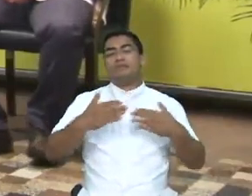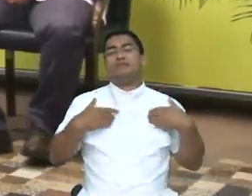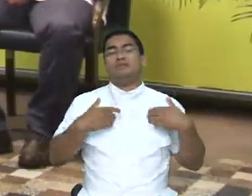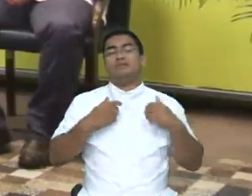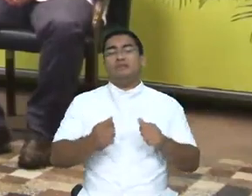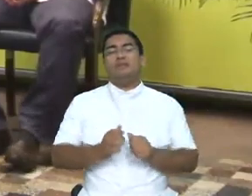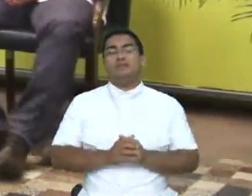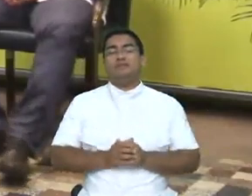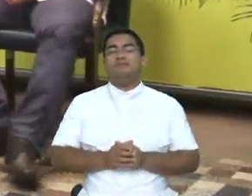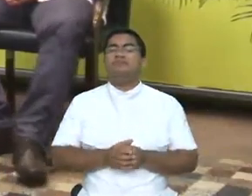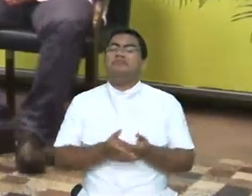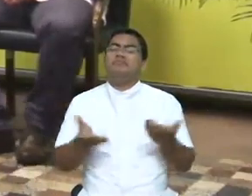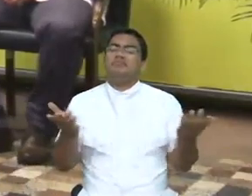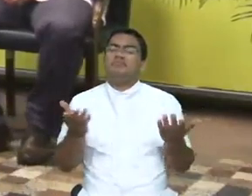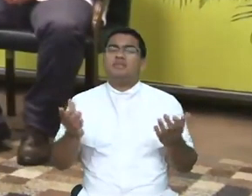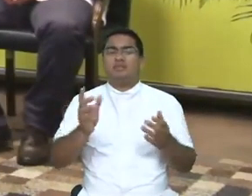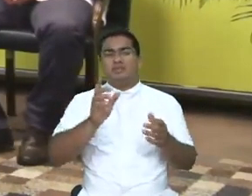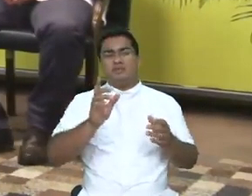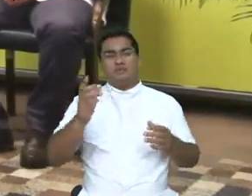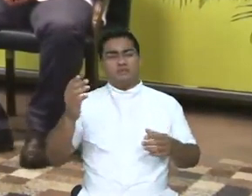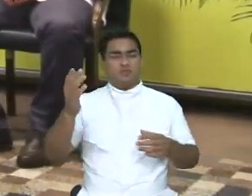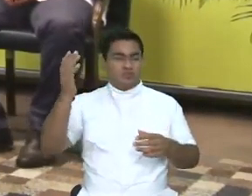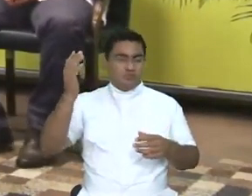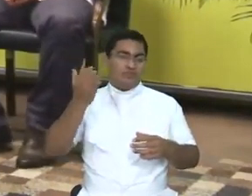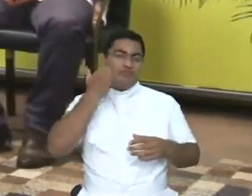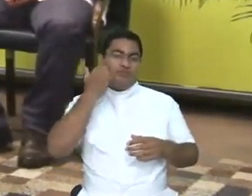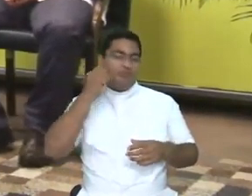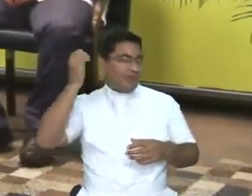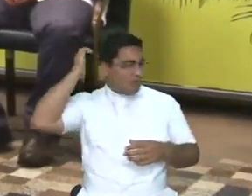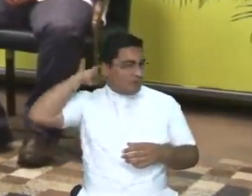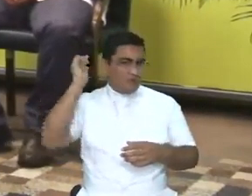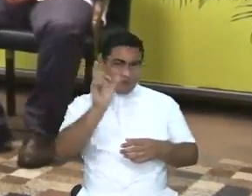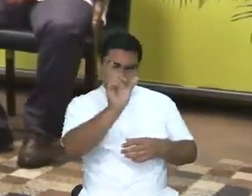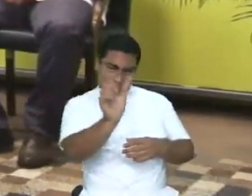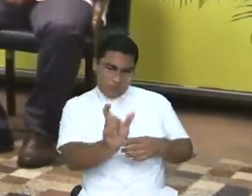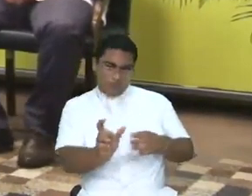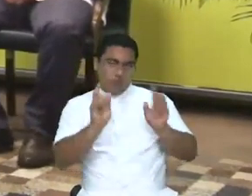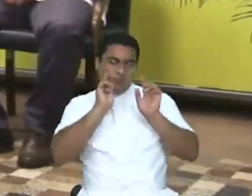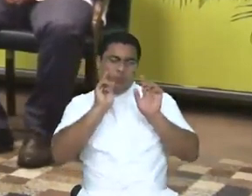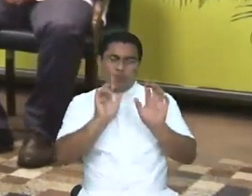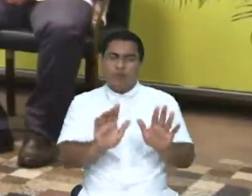Sí. ¿Cómo se pueden prevenir las lesiones y las enfermedades de la columna? Sí, una